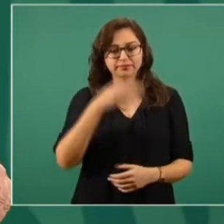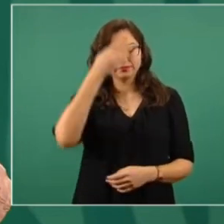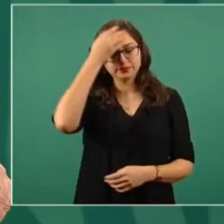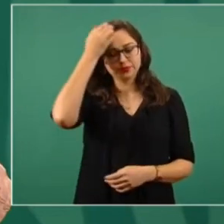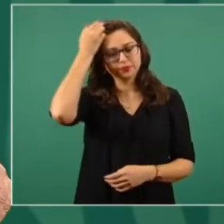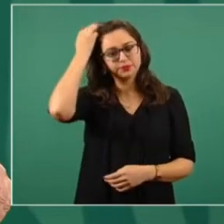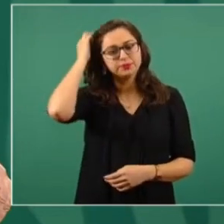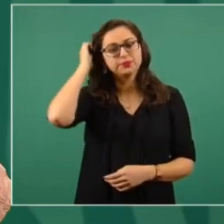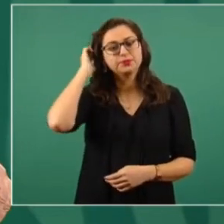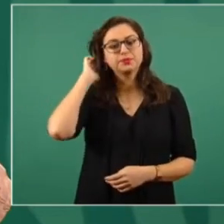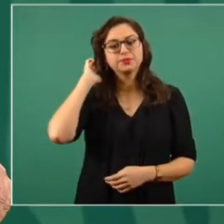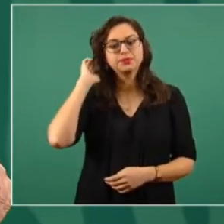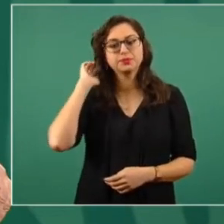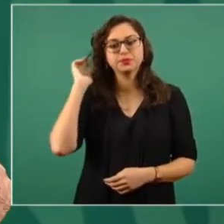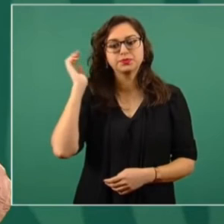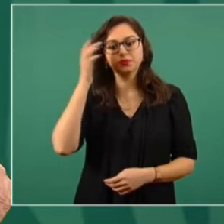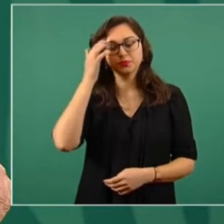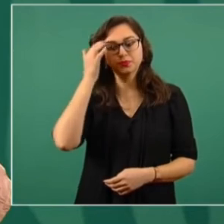Entonces,